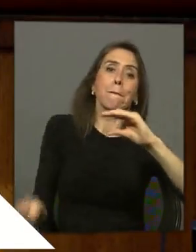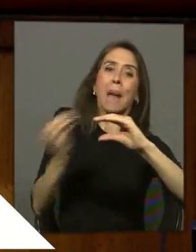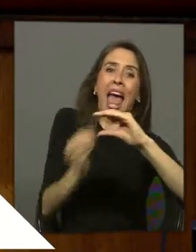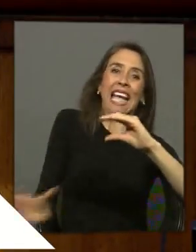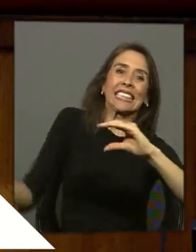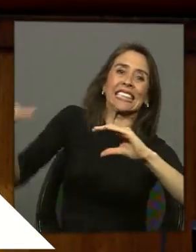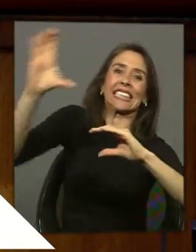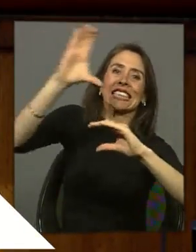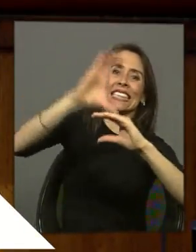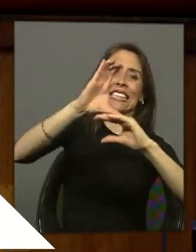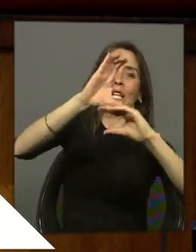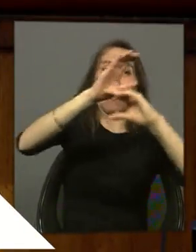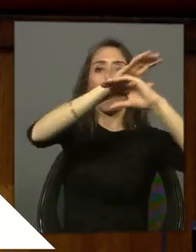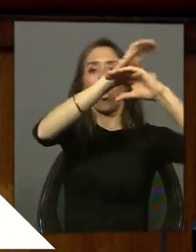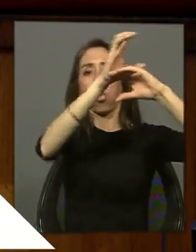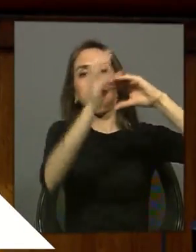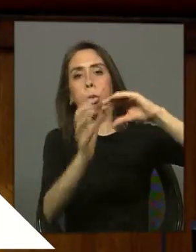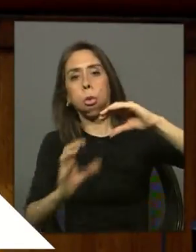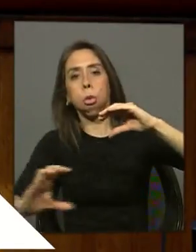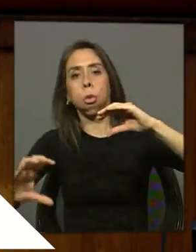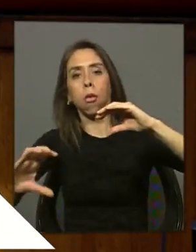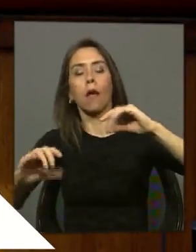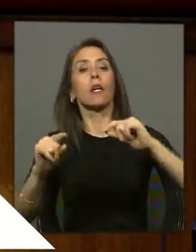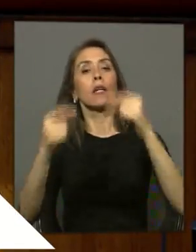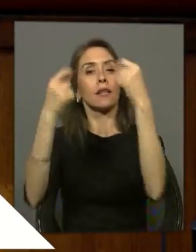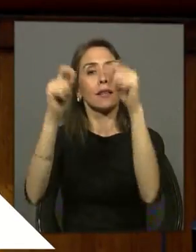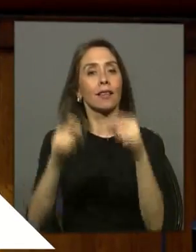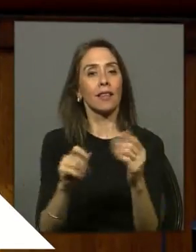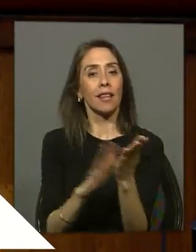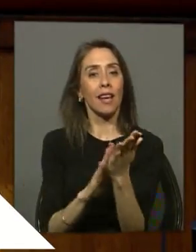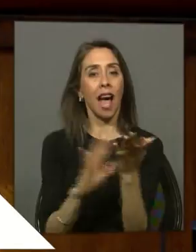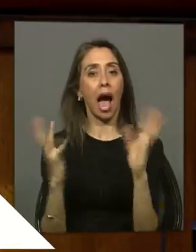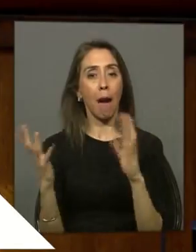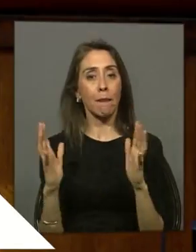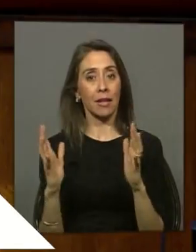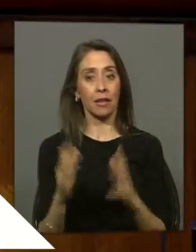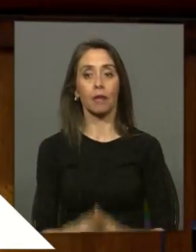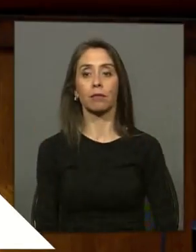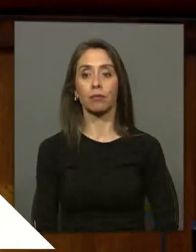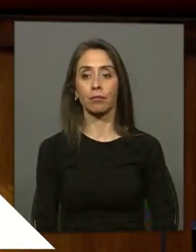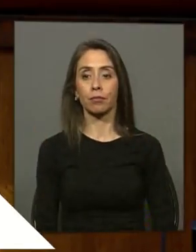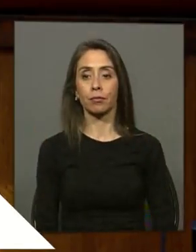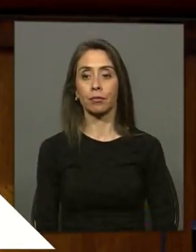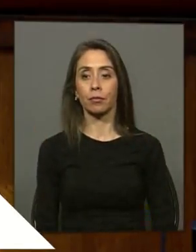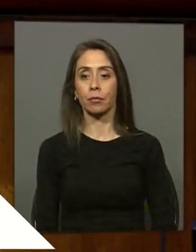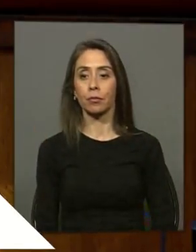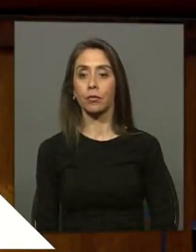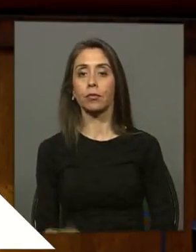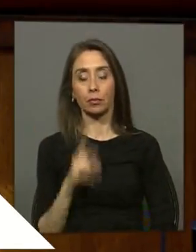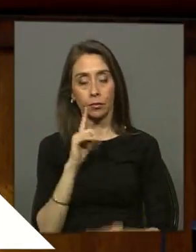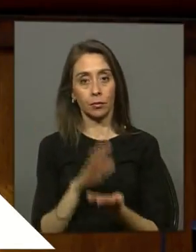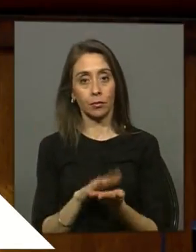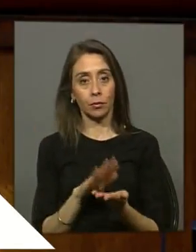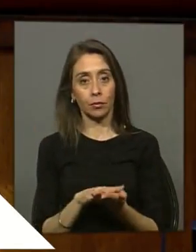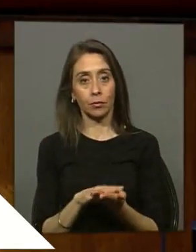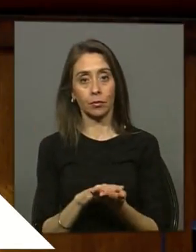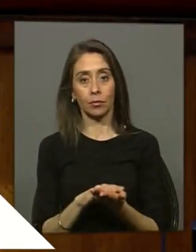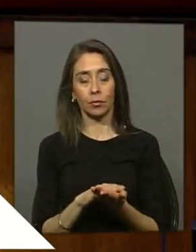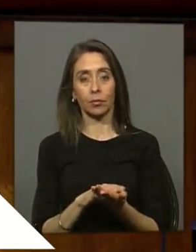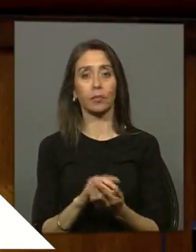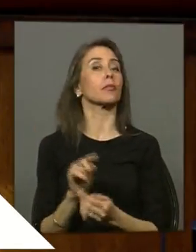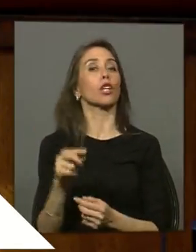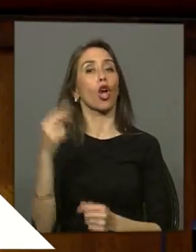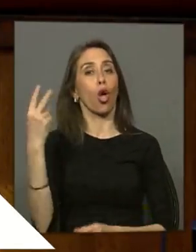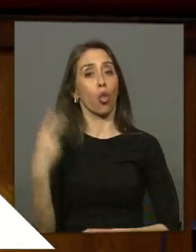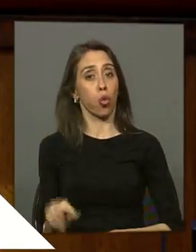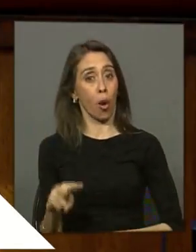permitía por la resolución de calificación ambiental respectiva a su vez se comprueba que las faltas eran conocidas por